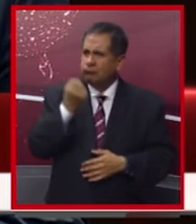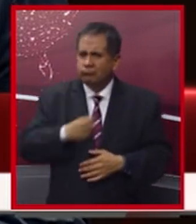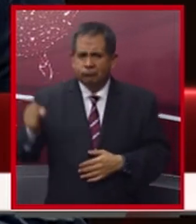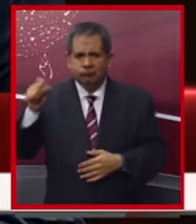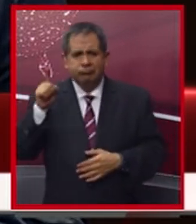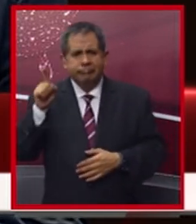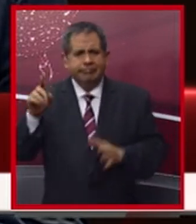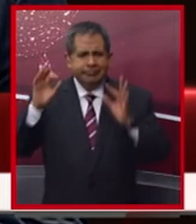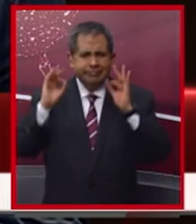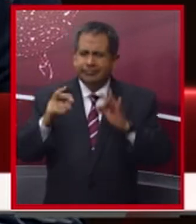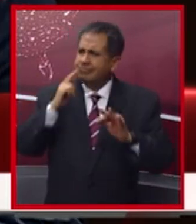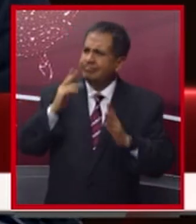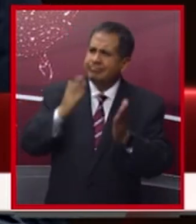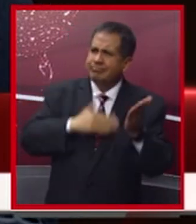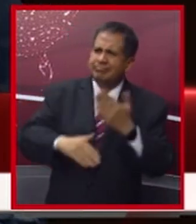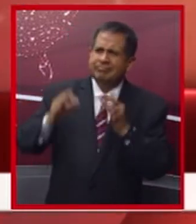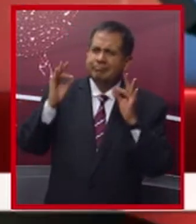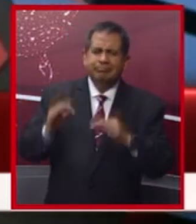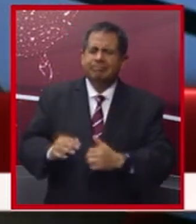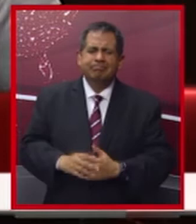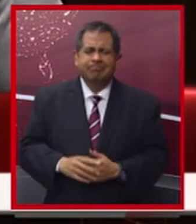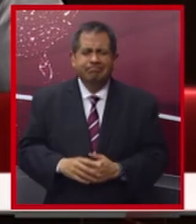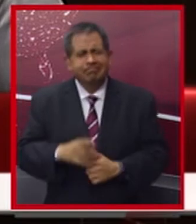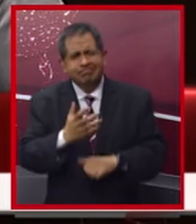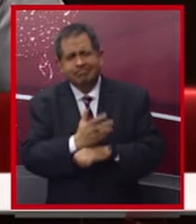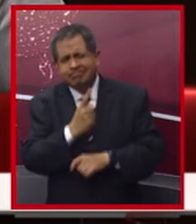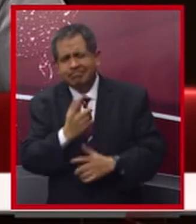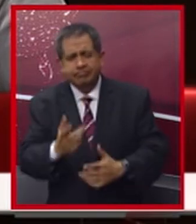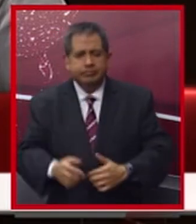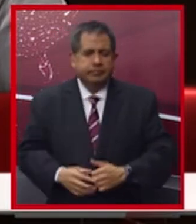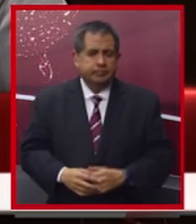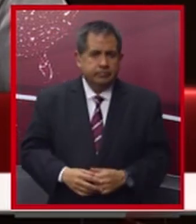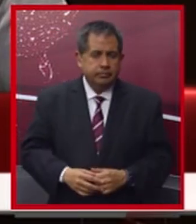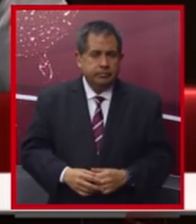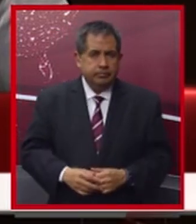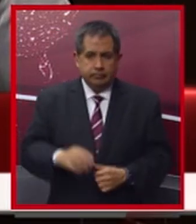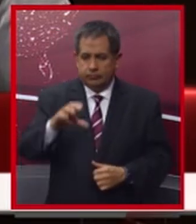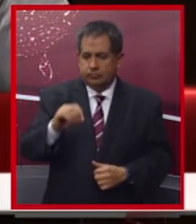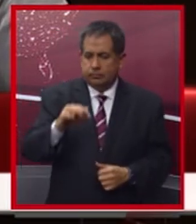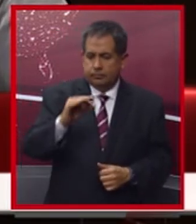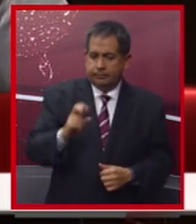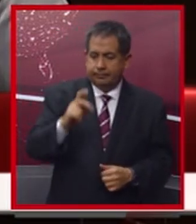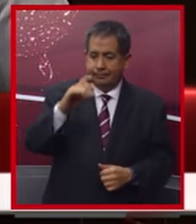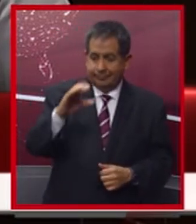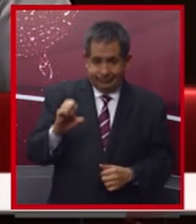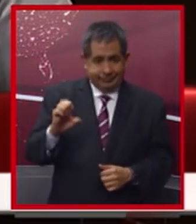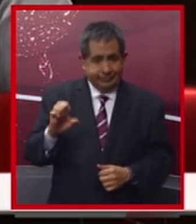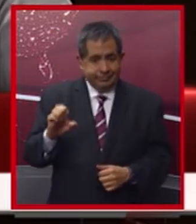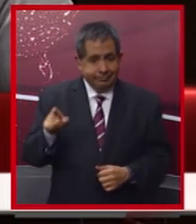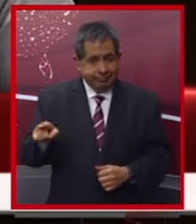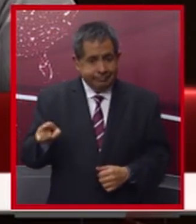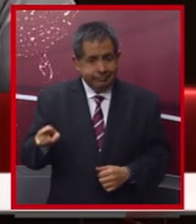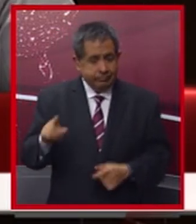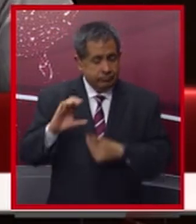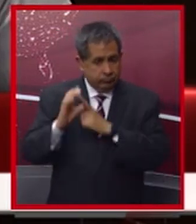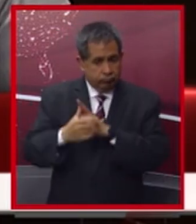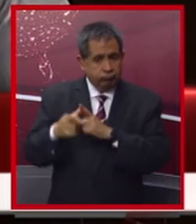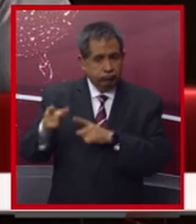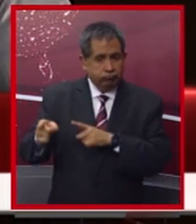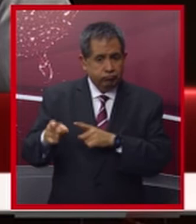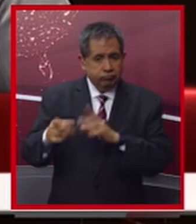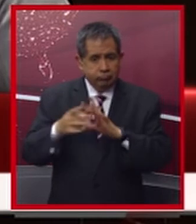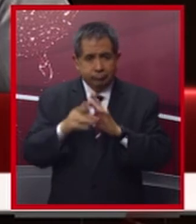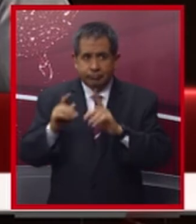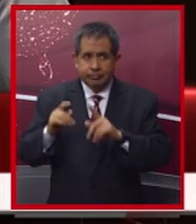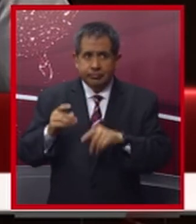a las que mejores estándares de calidad tienen. La Comisión de Competencia Económica a que